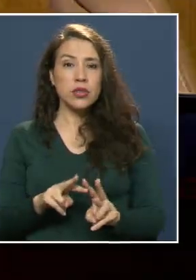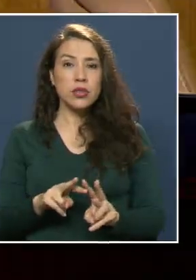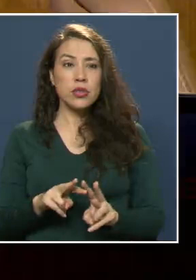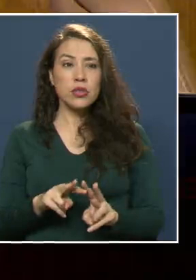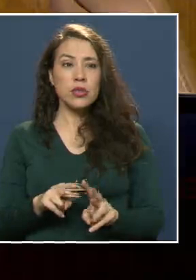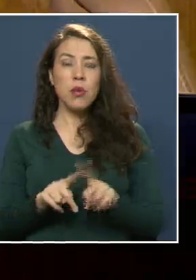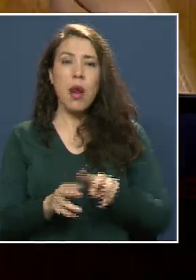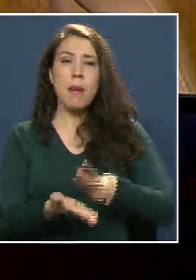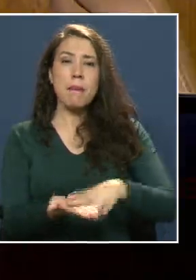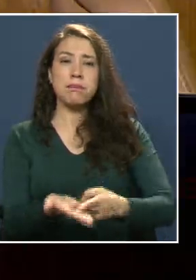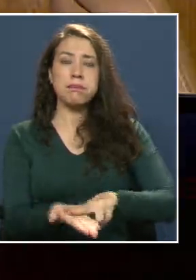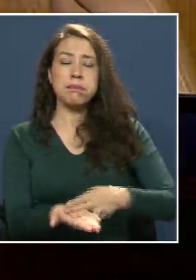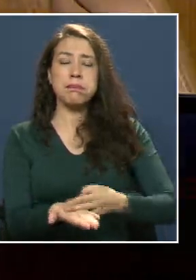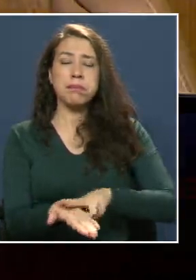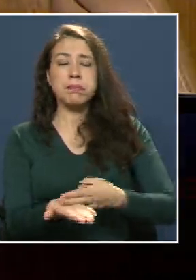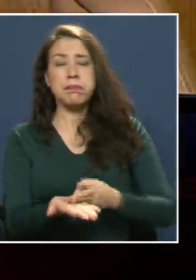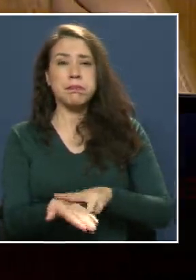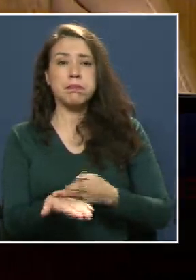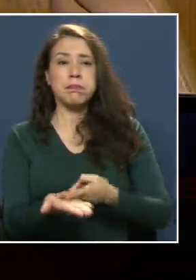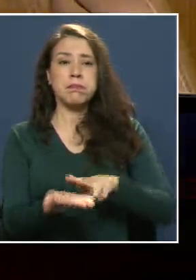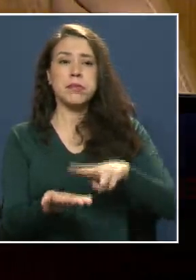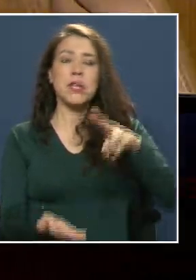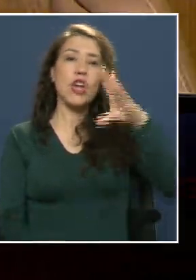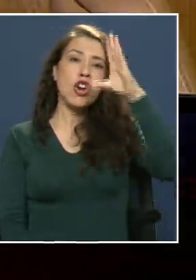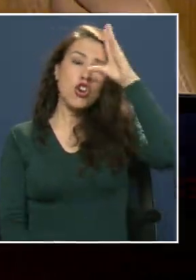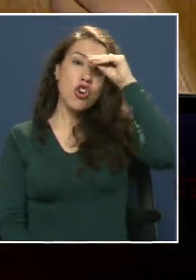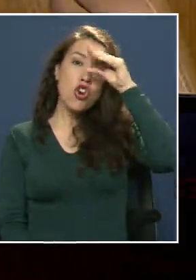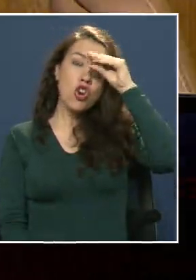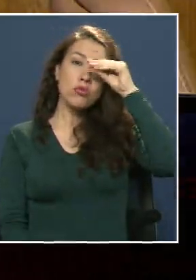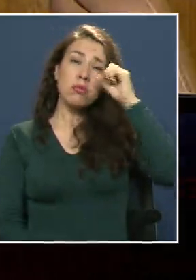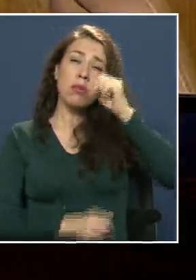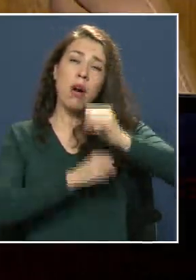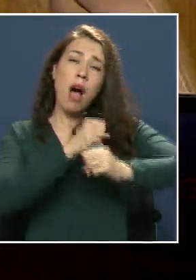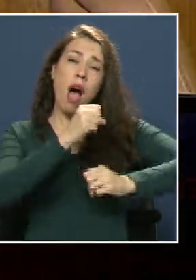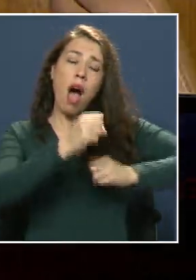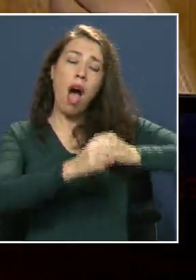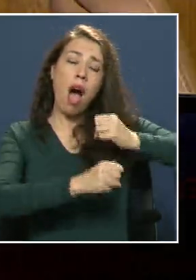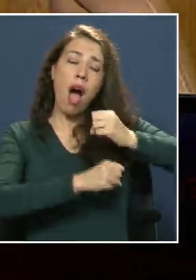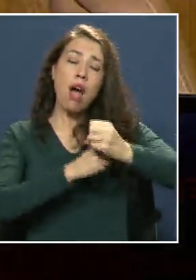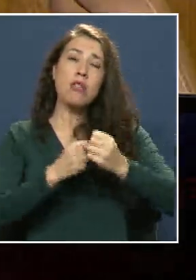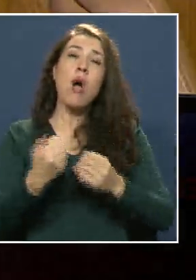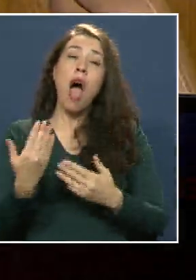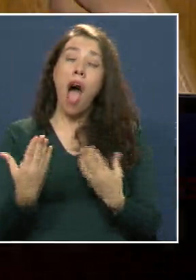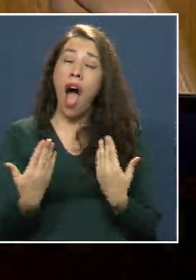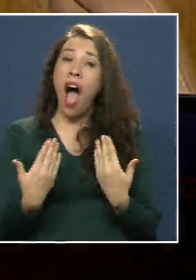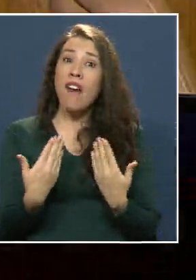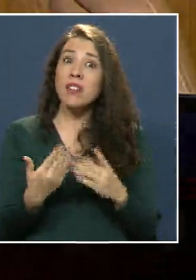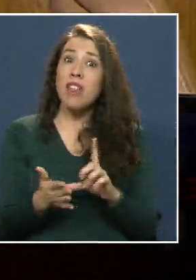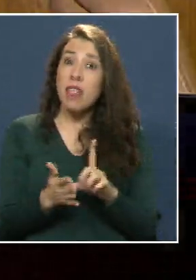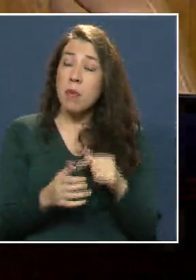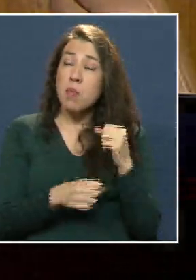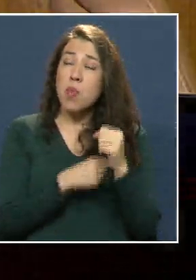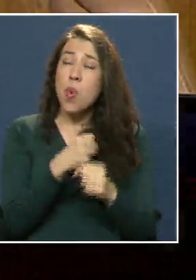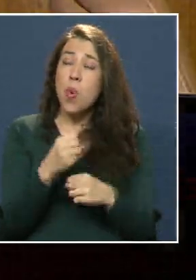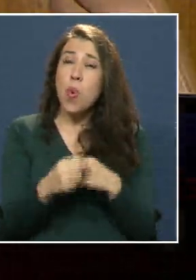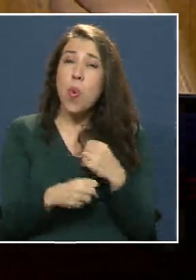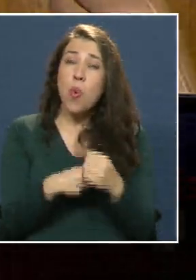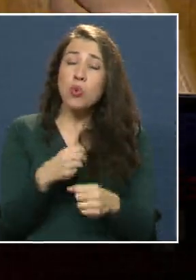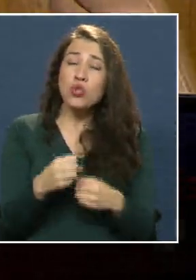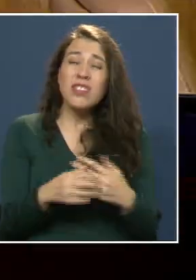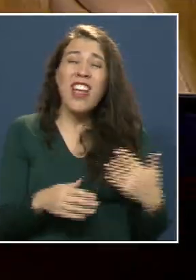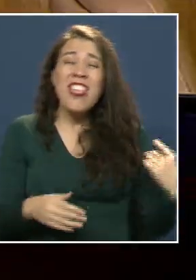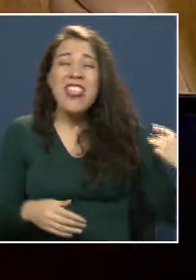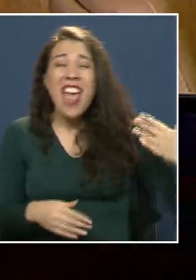la pesadilla nocturna durante años, a veces muchos años después de ocurrido,